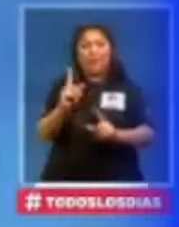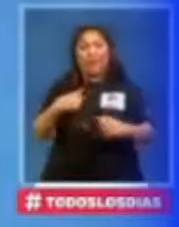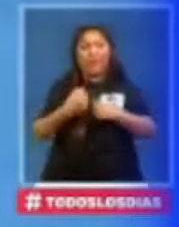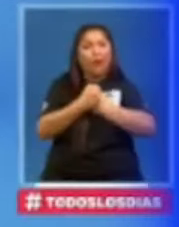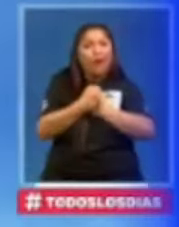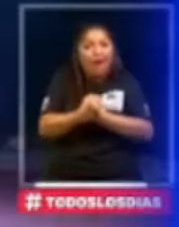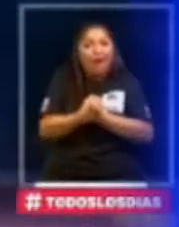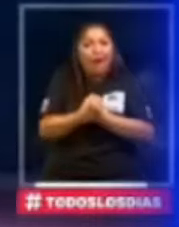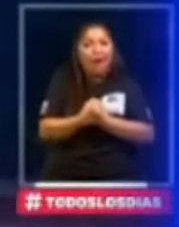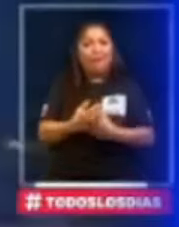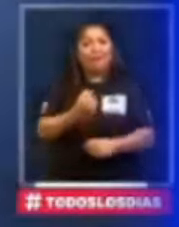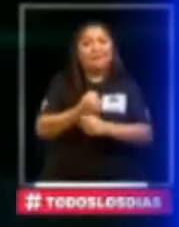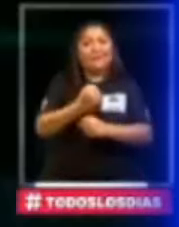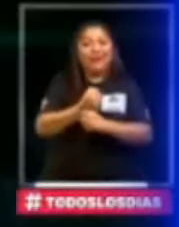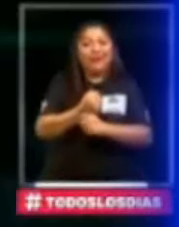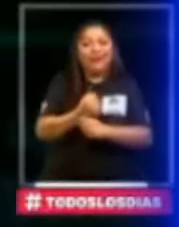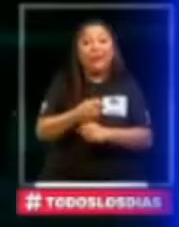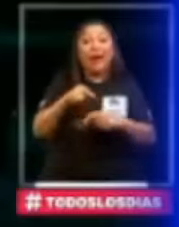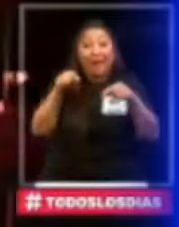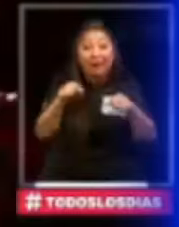hago. Y eso es el circo.